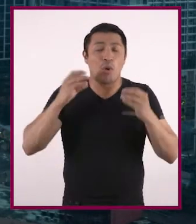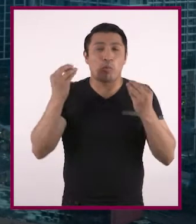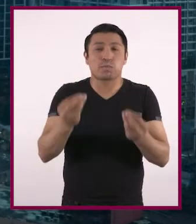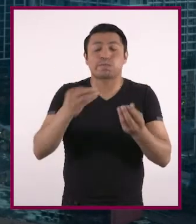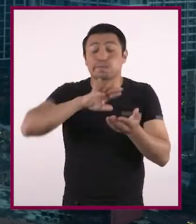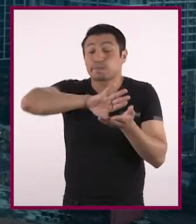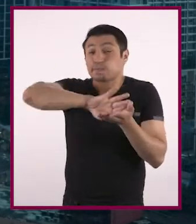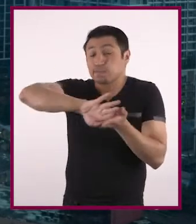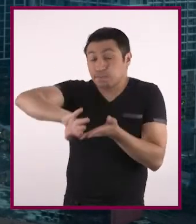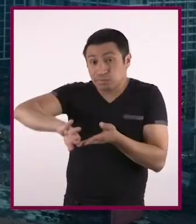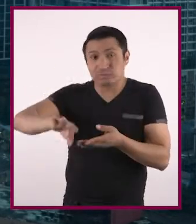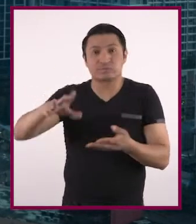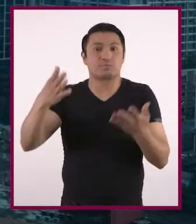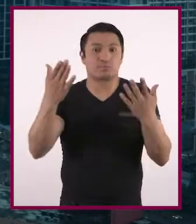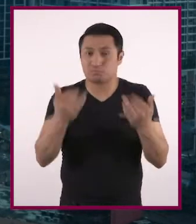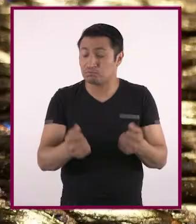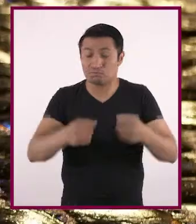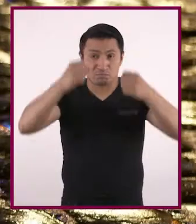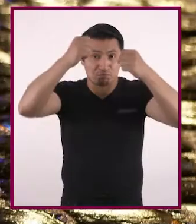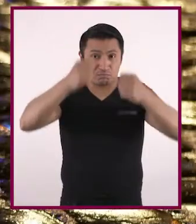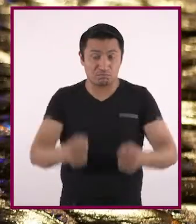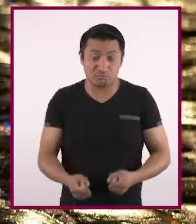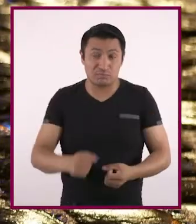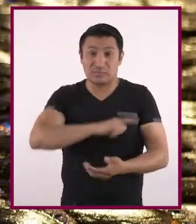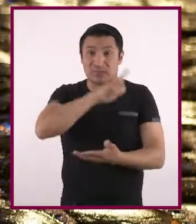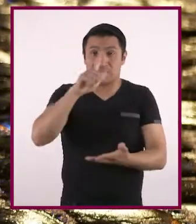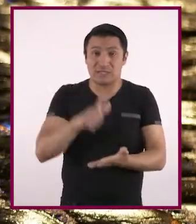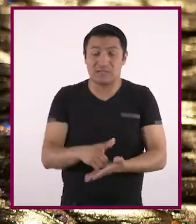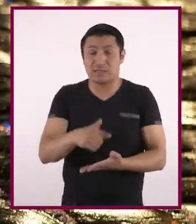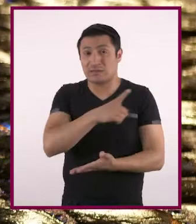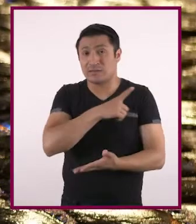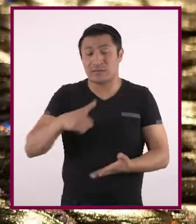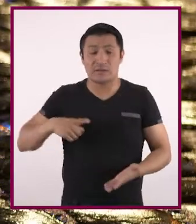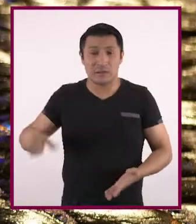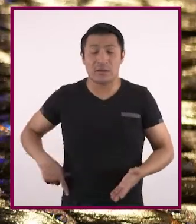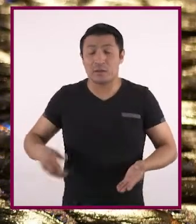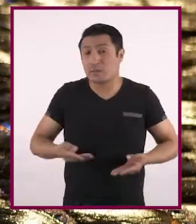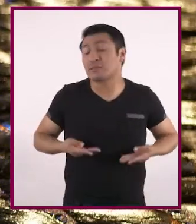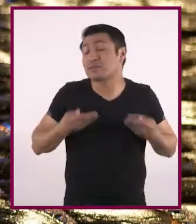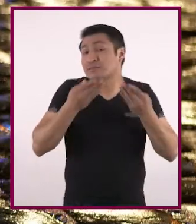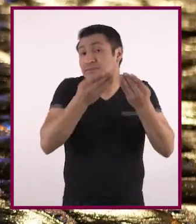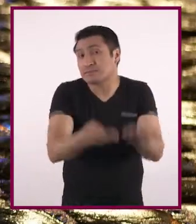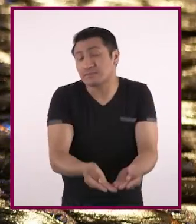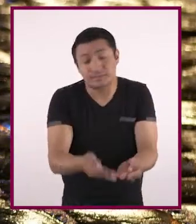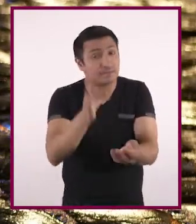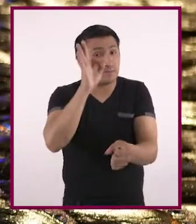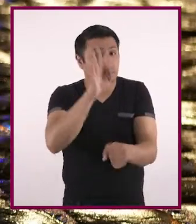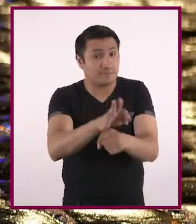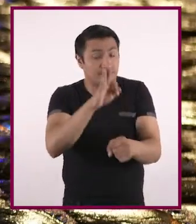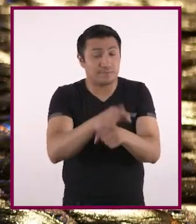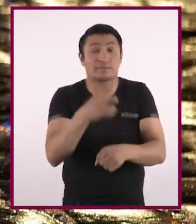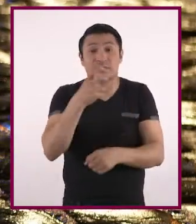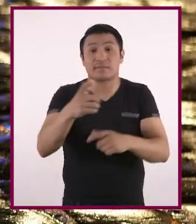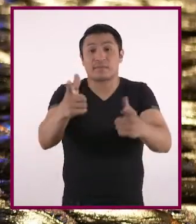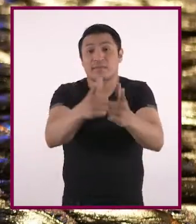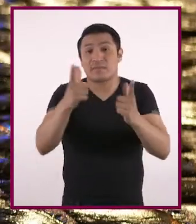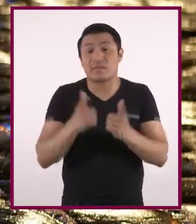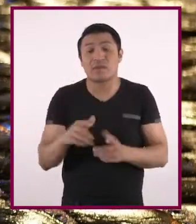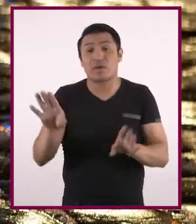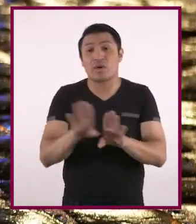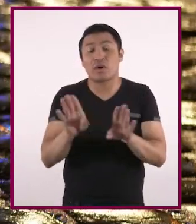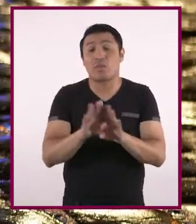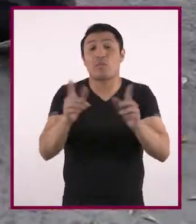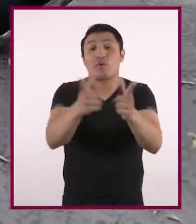no contar con las garantías que por ley debe prestar el Estado mexicano. A estos grupos se les conoce como grupos